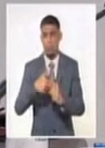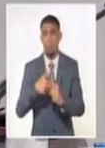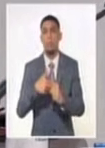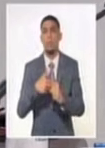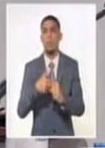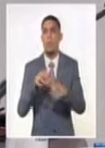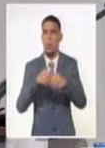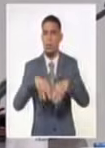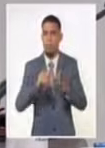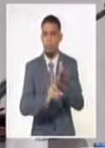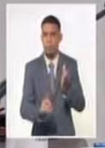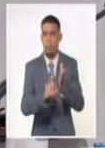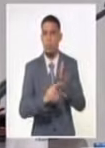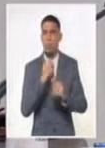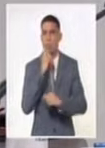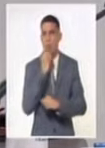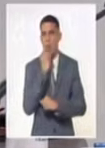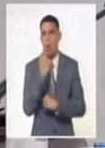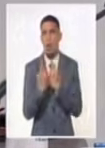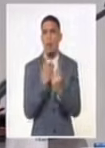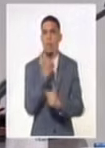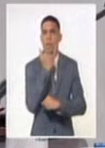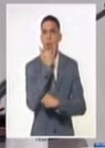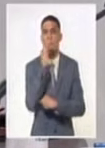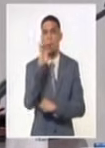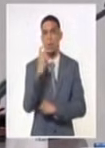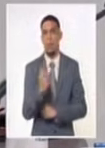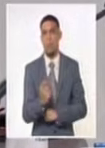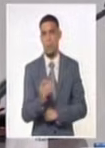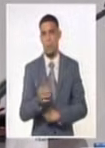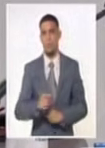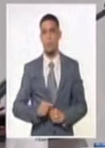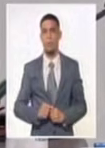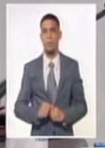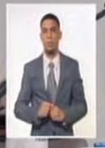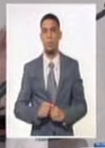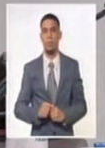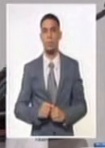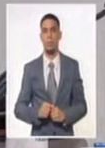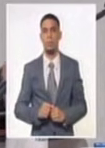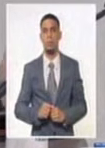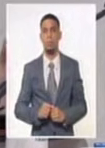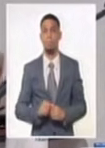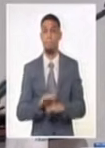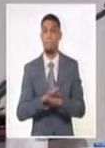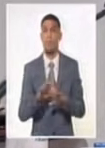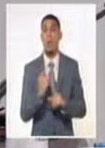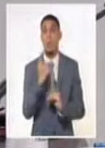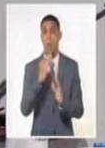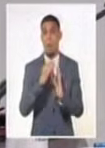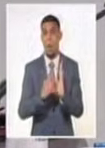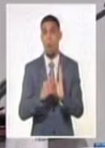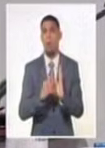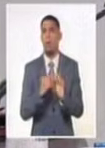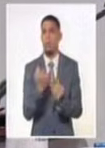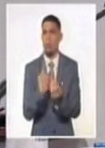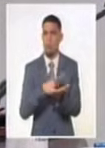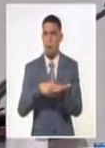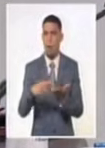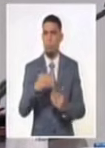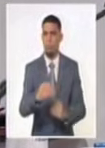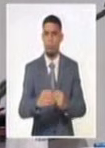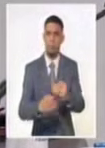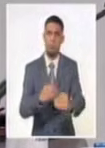en toda la economía y en toda nuestra sociedad. Y precisamente ya ha pasado pues varias semanas,